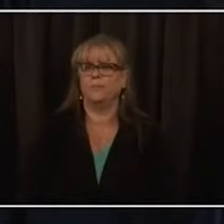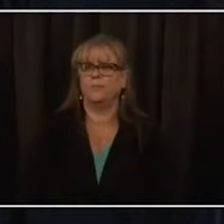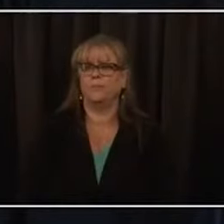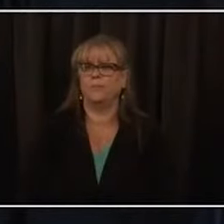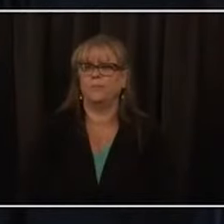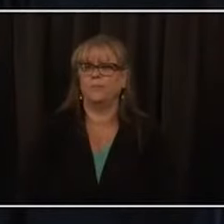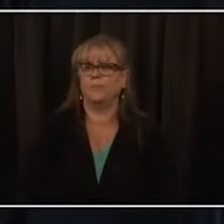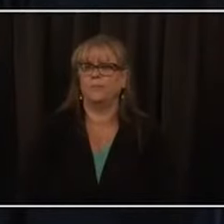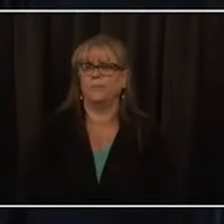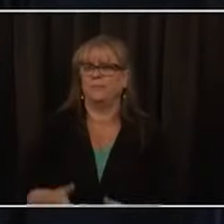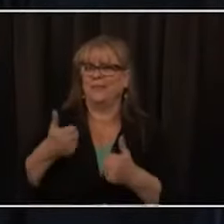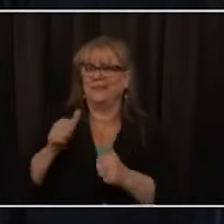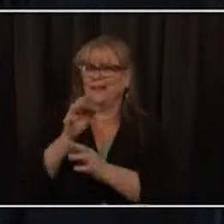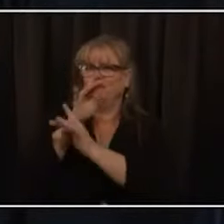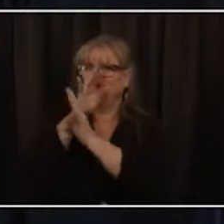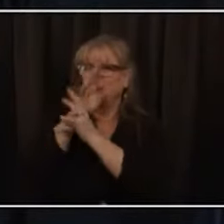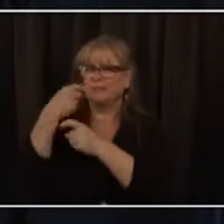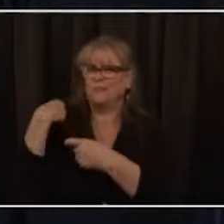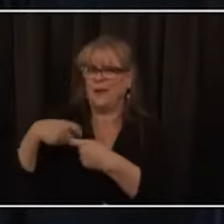la página